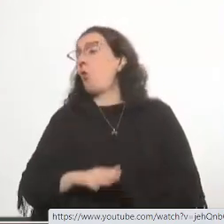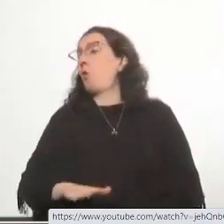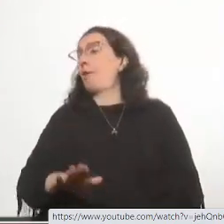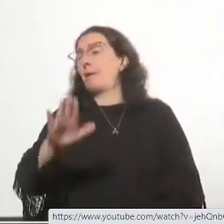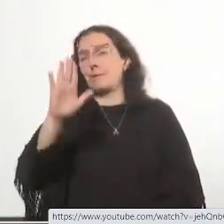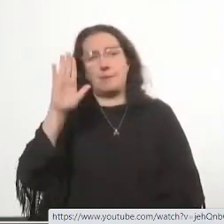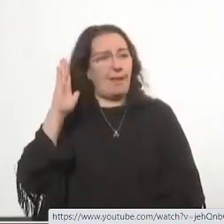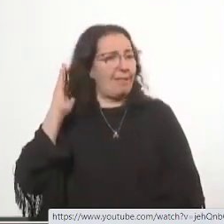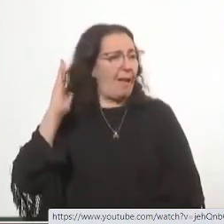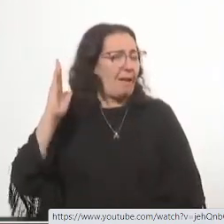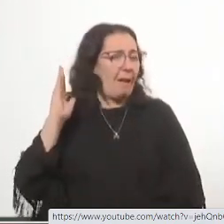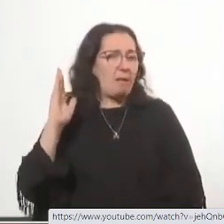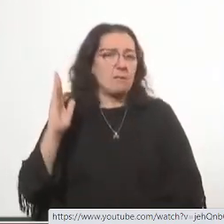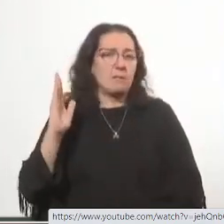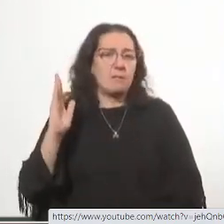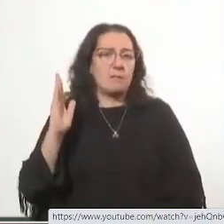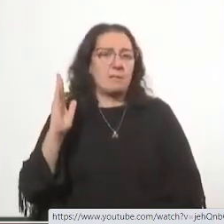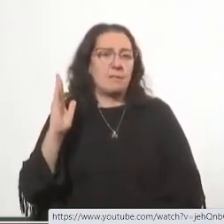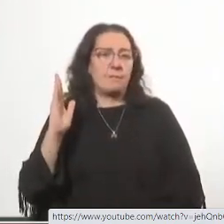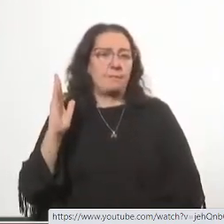¿no?, sobre